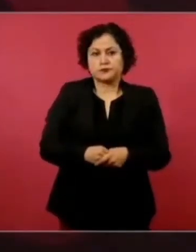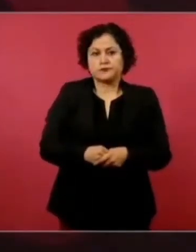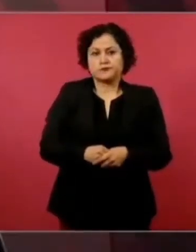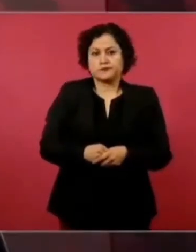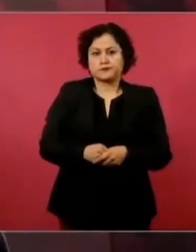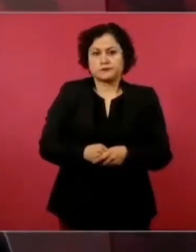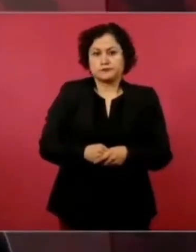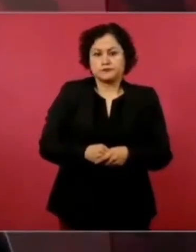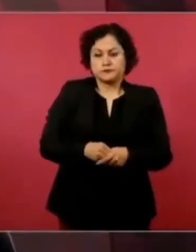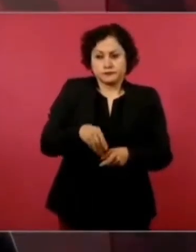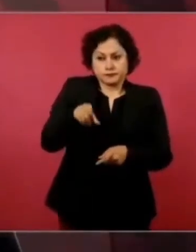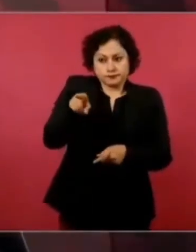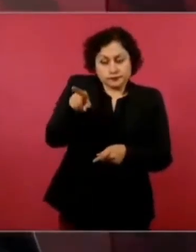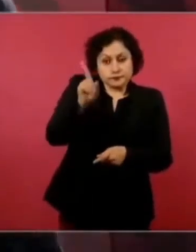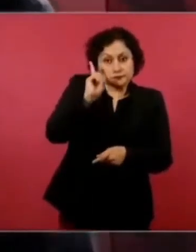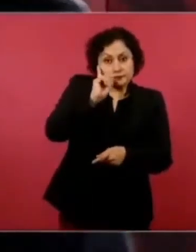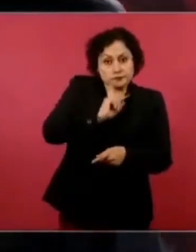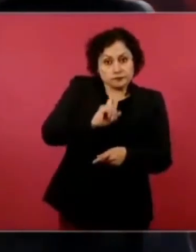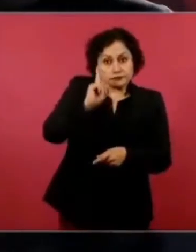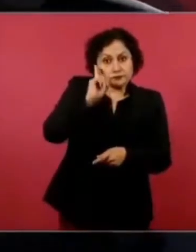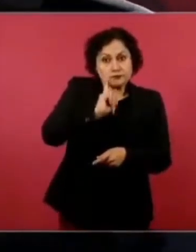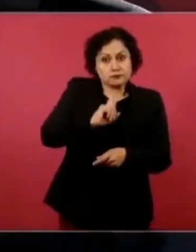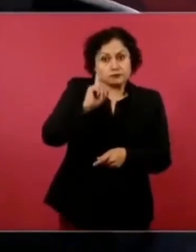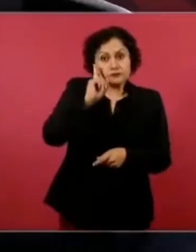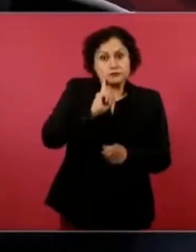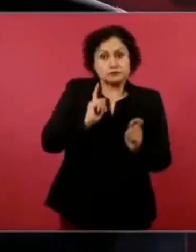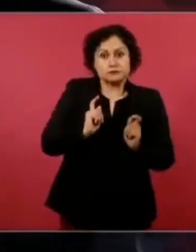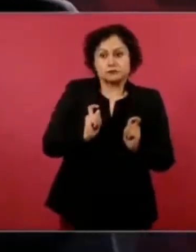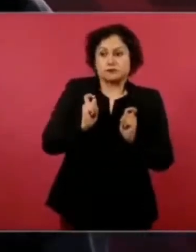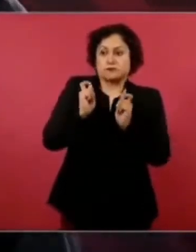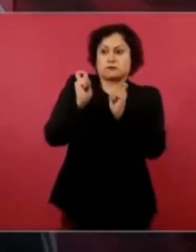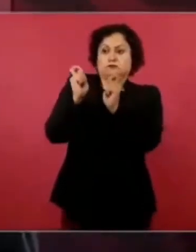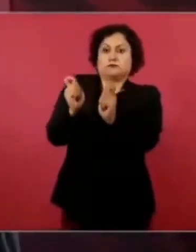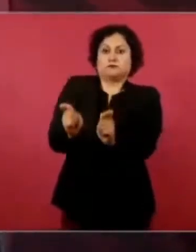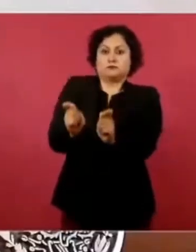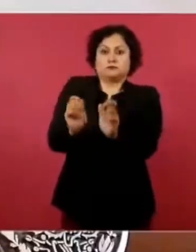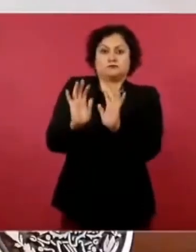Ella va a representar